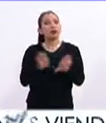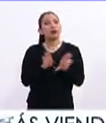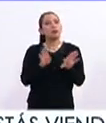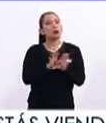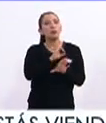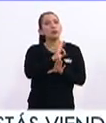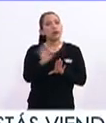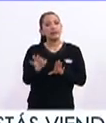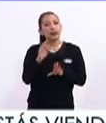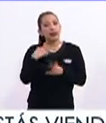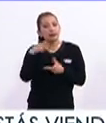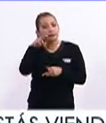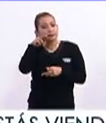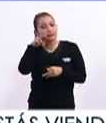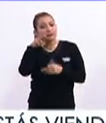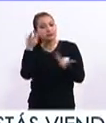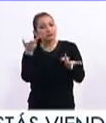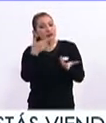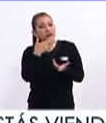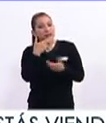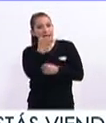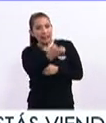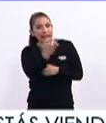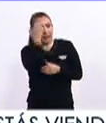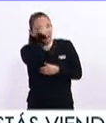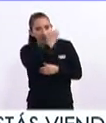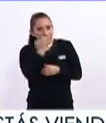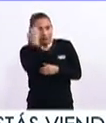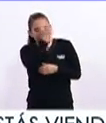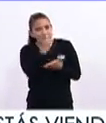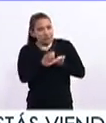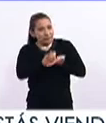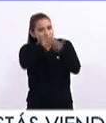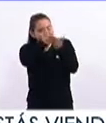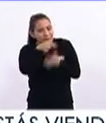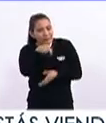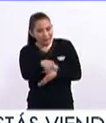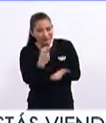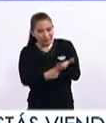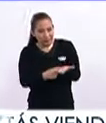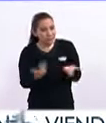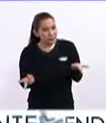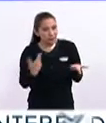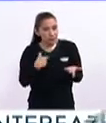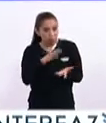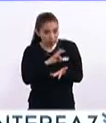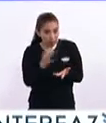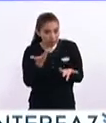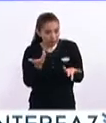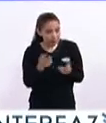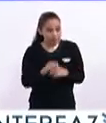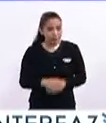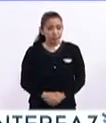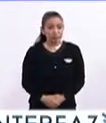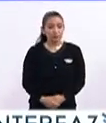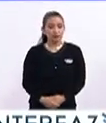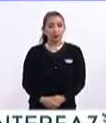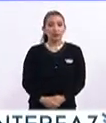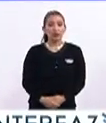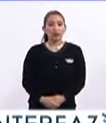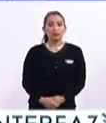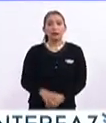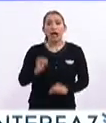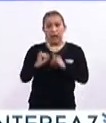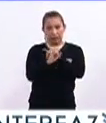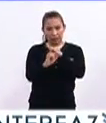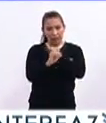pueden acceder los jóvenes a este examen, a esta herramienta? ¿Qué tan disponible está, etcétera? Está